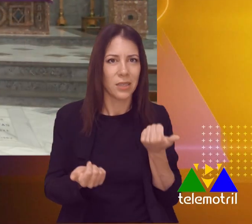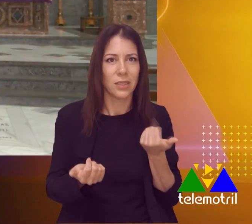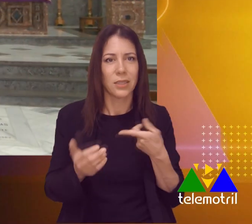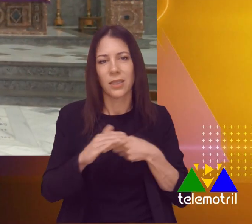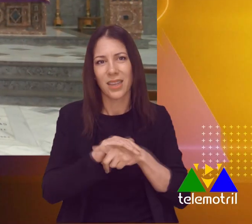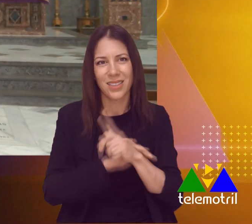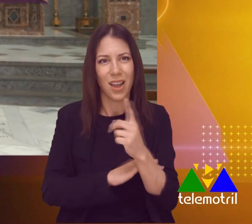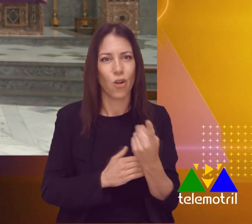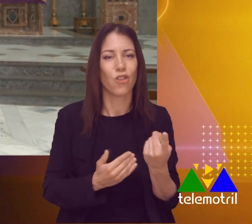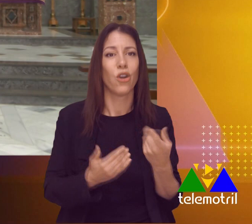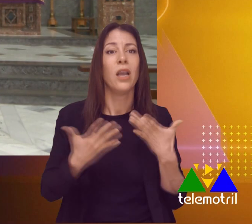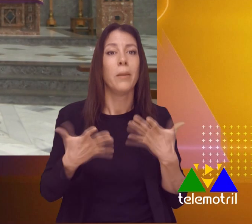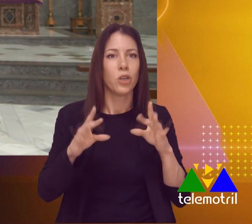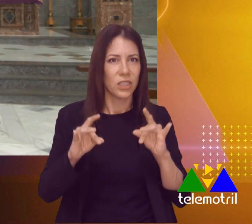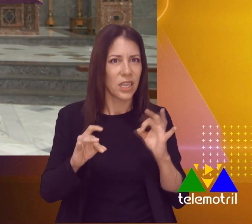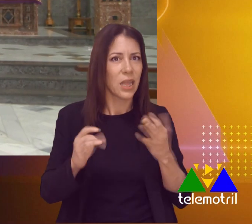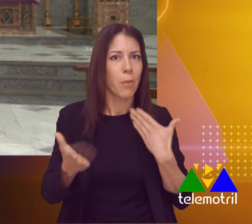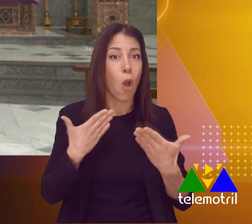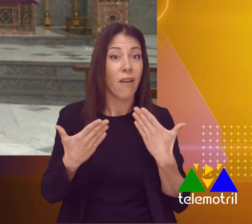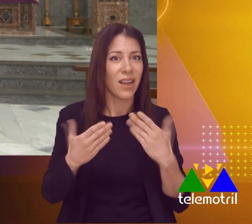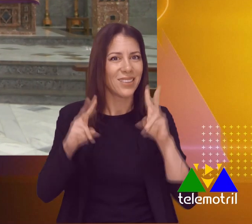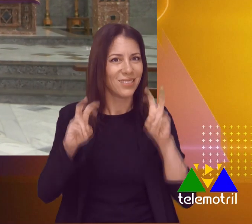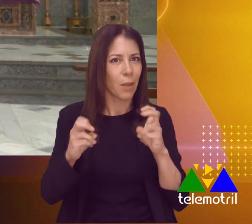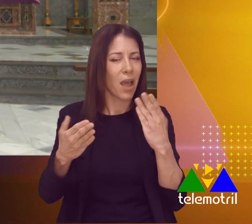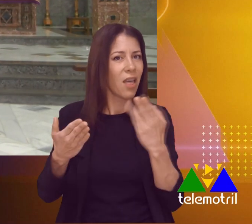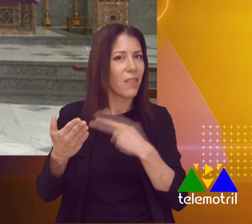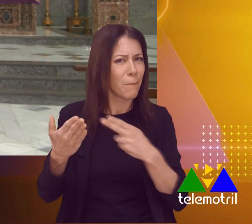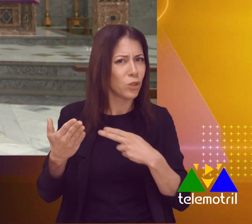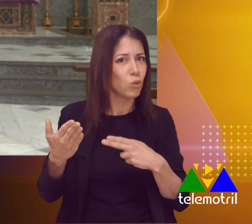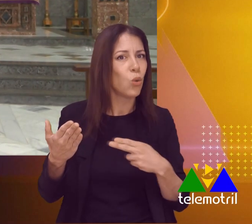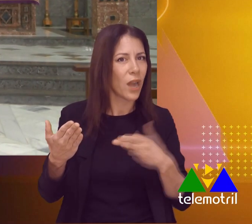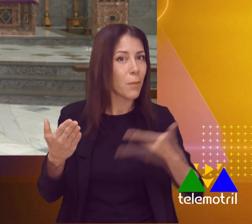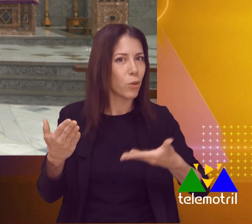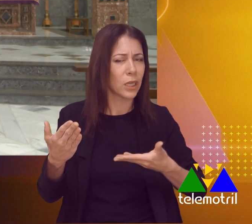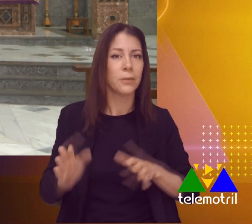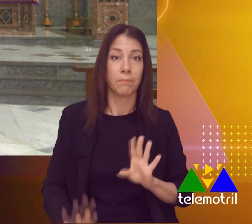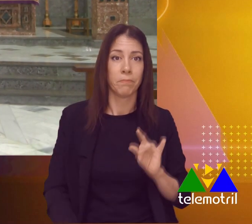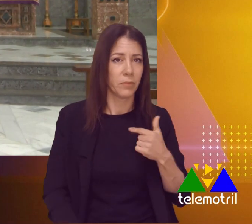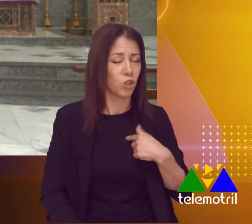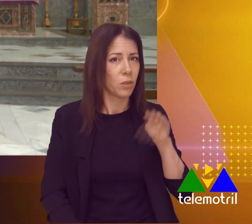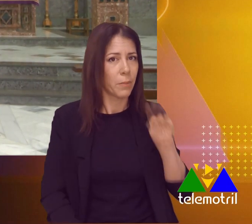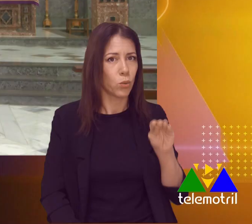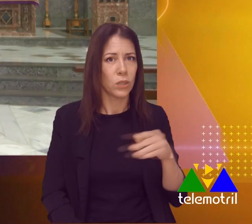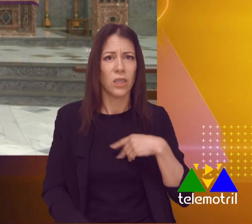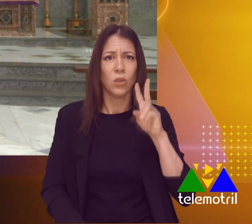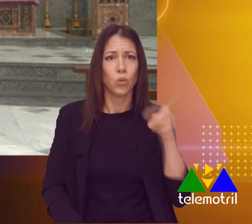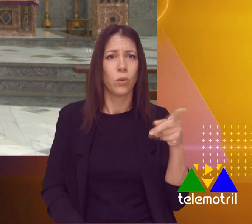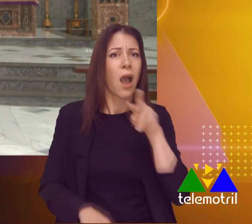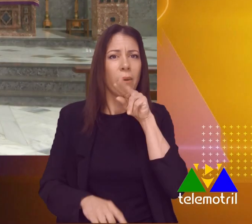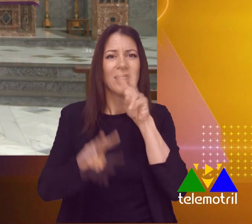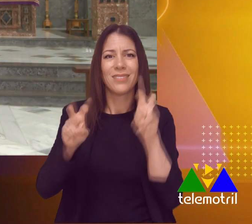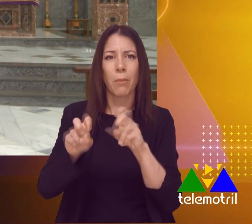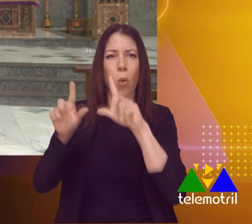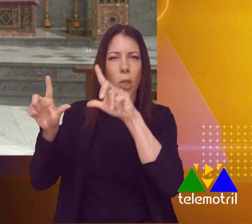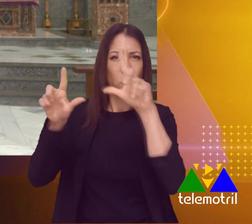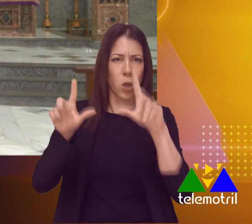desarrollo. Y sí que hay que hablar de la pintura. Es lo que te iba a comentar. Estamos viendo una serie de cuadros, ya no solo estos dos, sino estamos viendo algunos